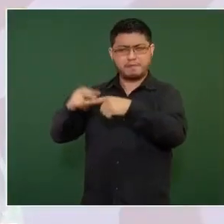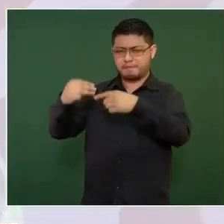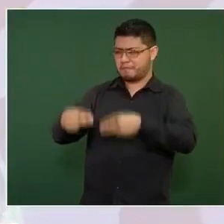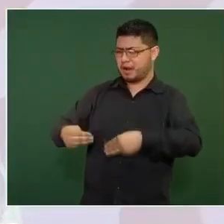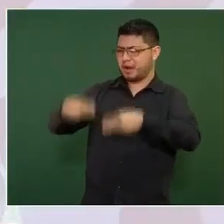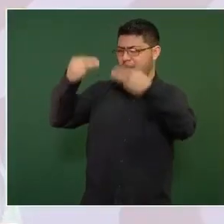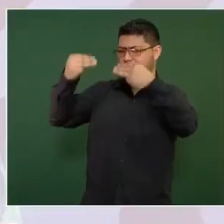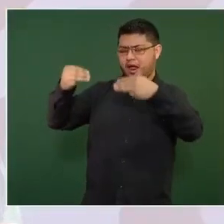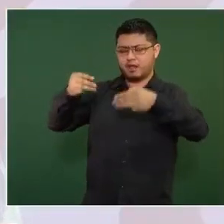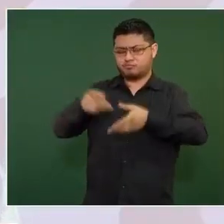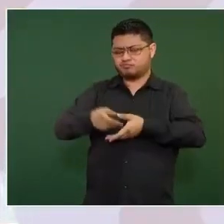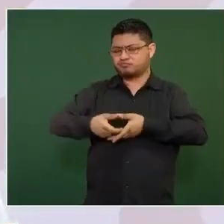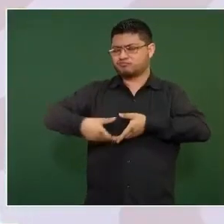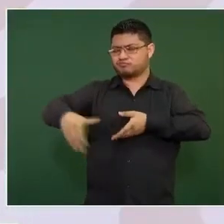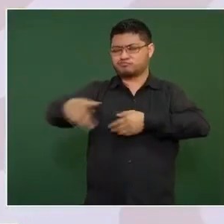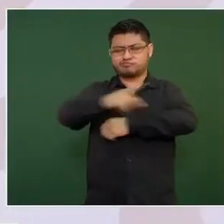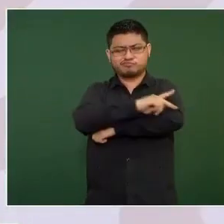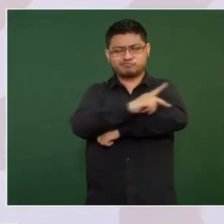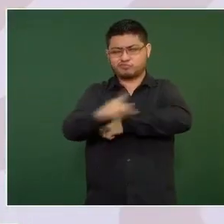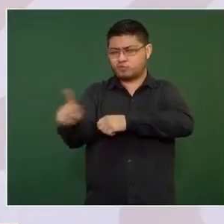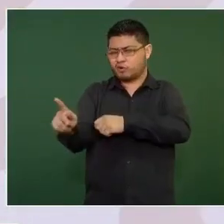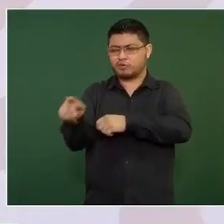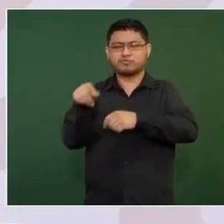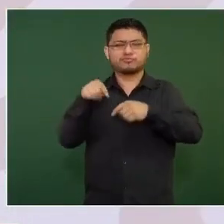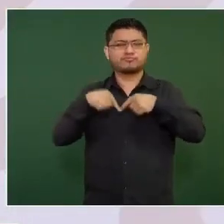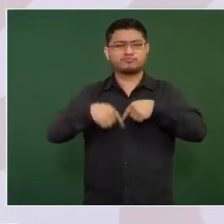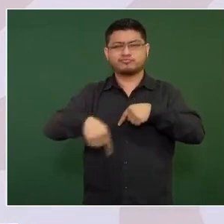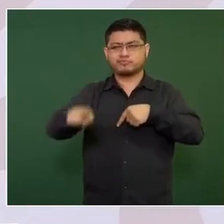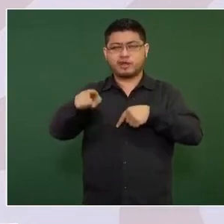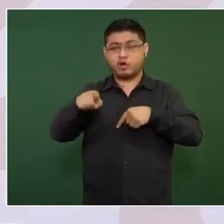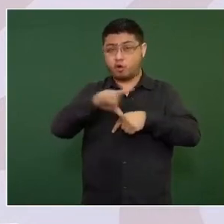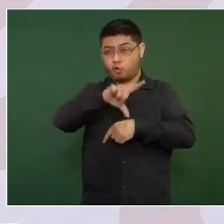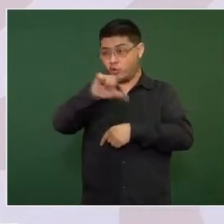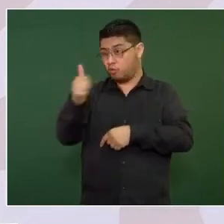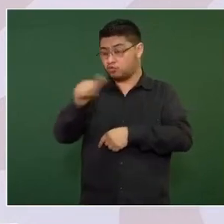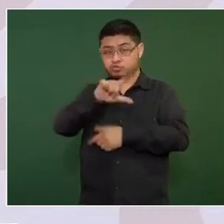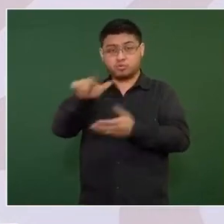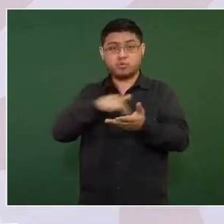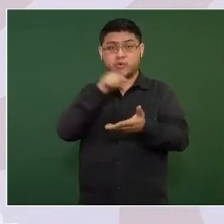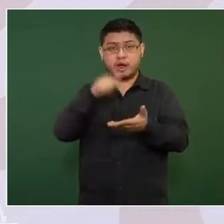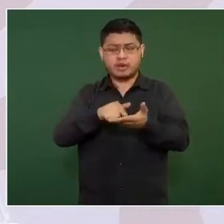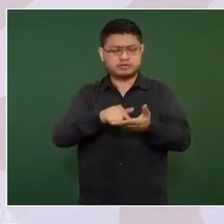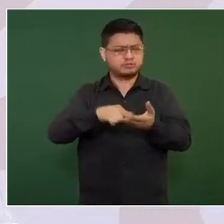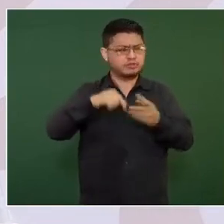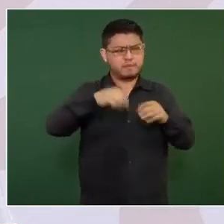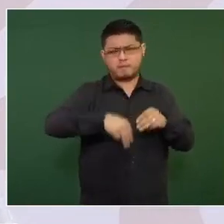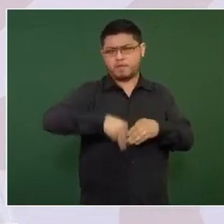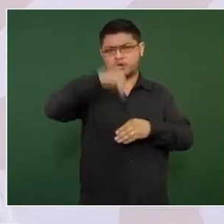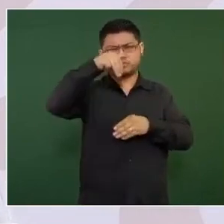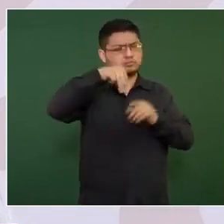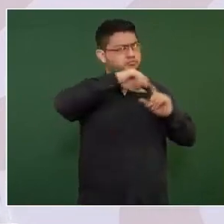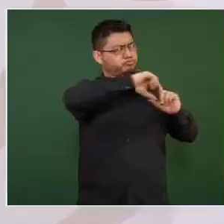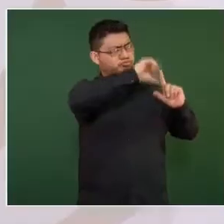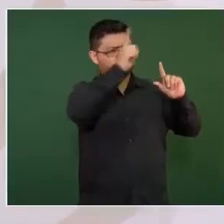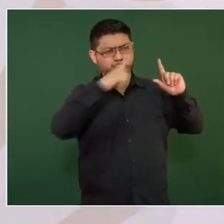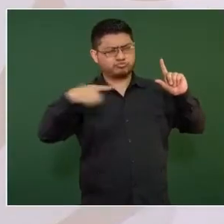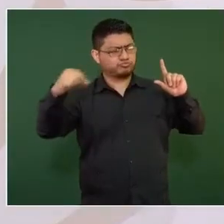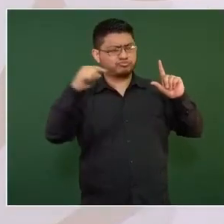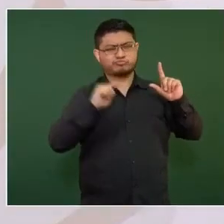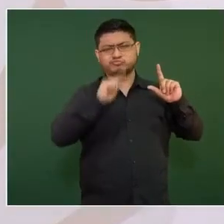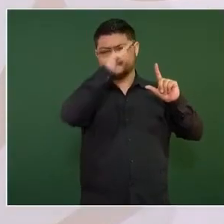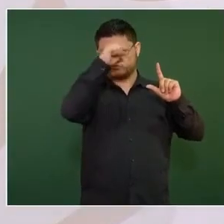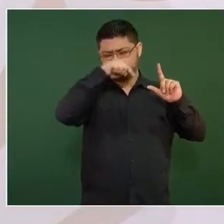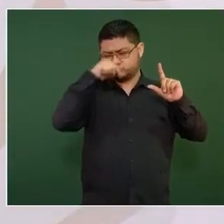mercados, malecones y otras obras urbanas en municipios del norte, centro y sur del país.